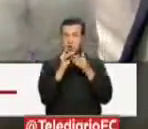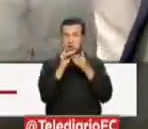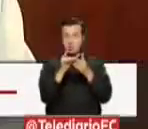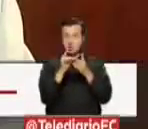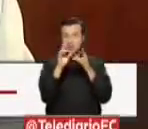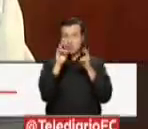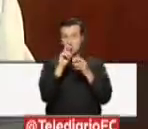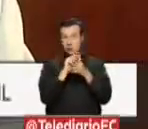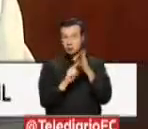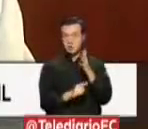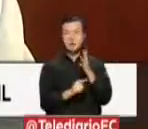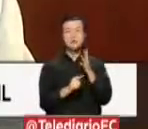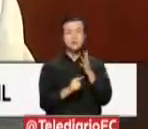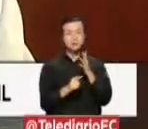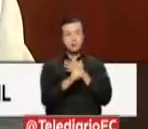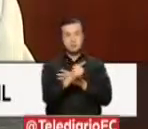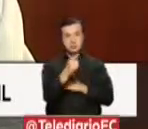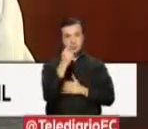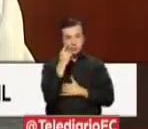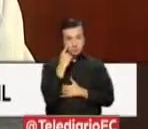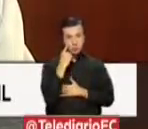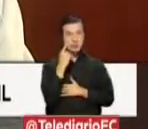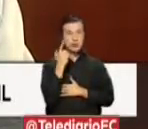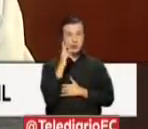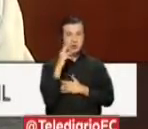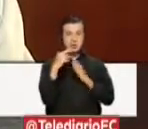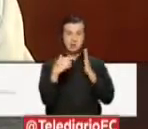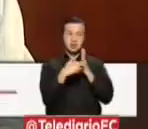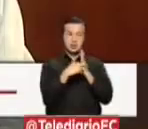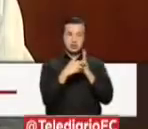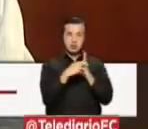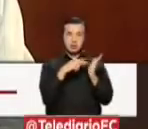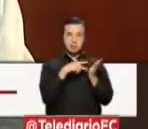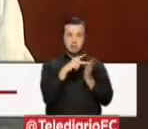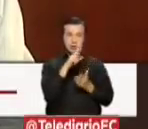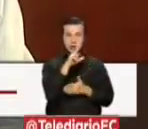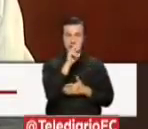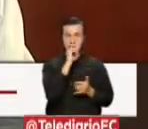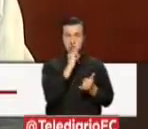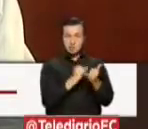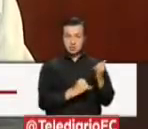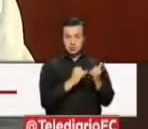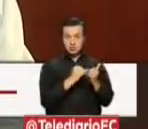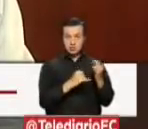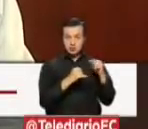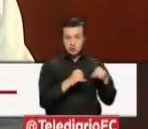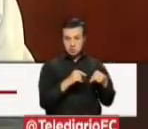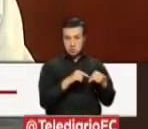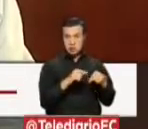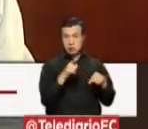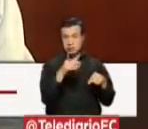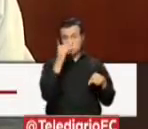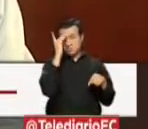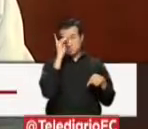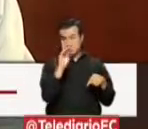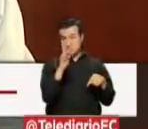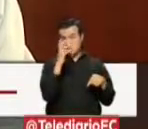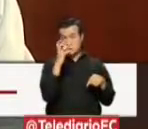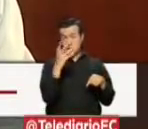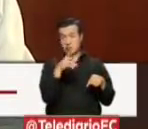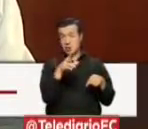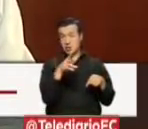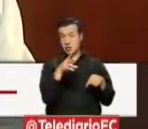el asunto. De esa manera usted puede llegar a la terminal, paga sus 30 centavos y si decide